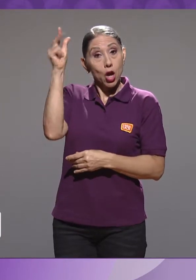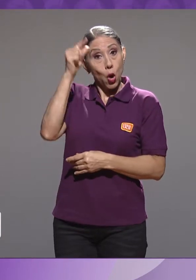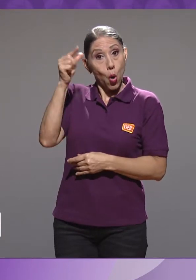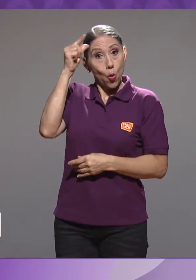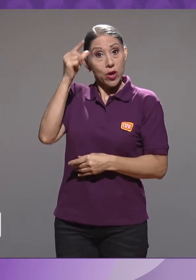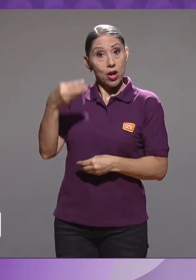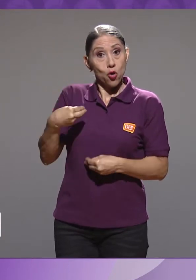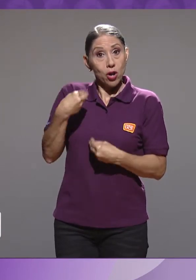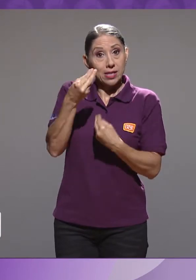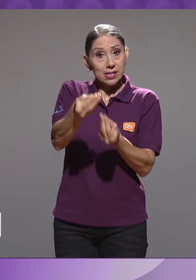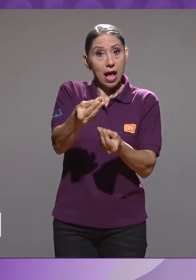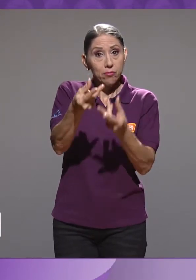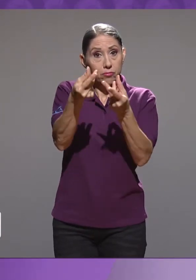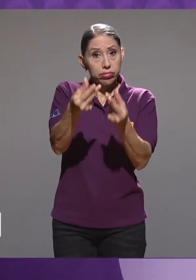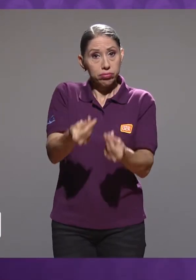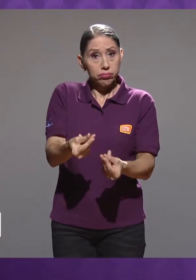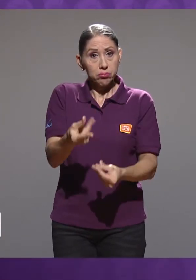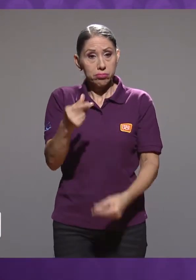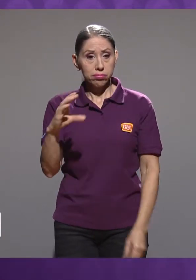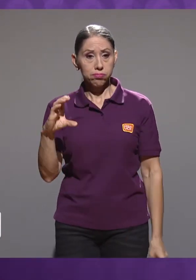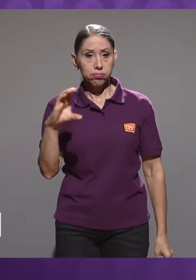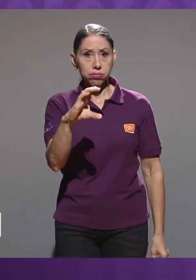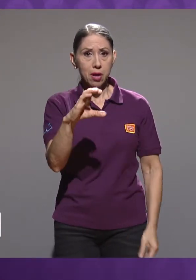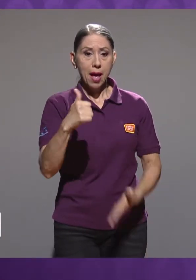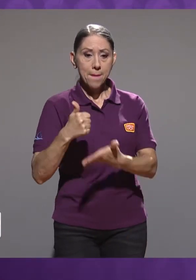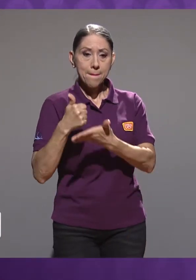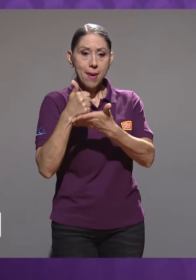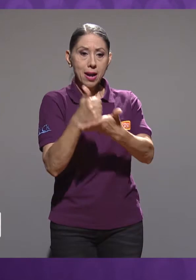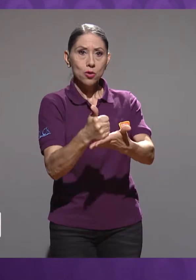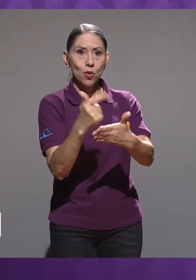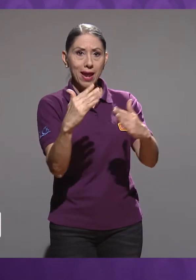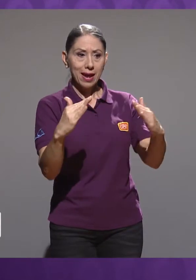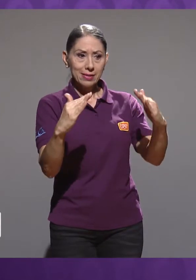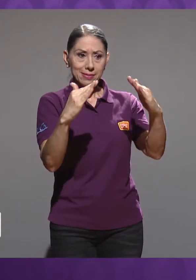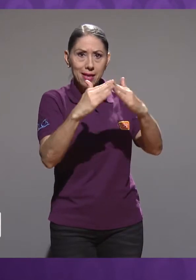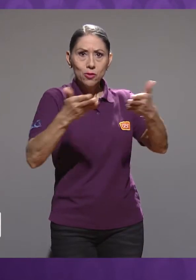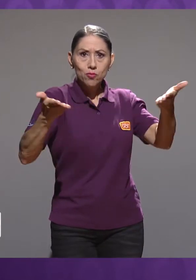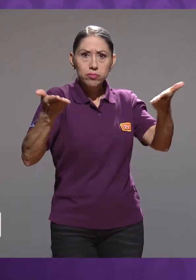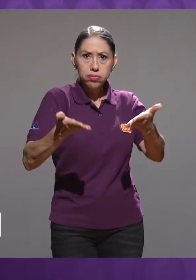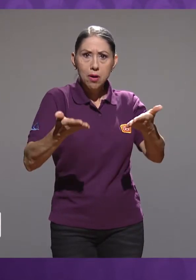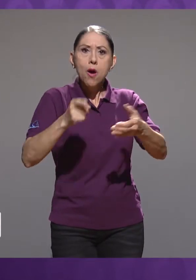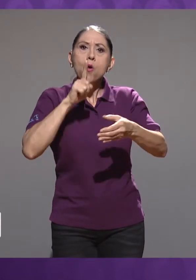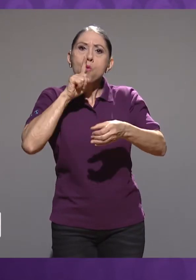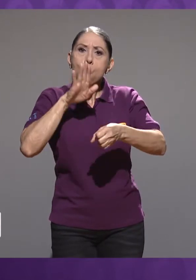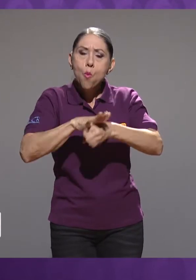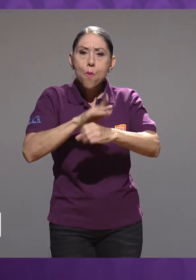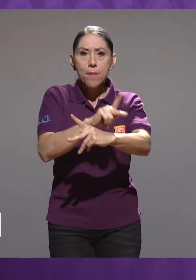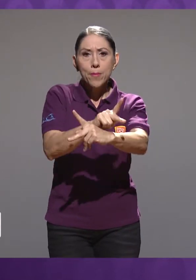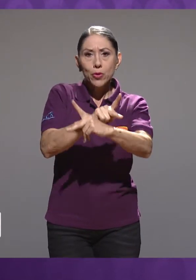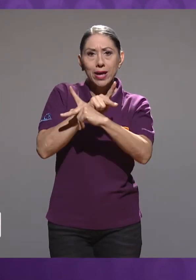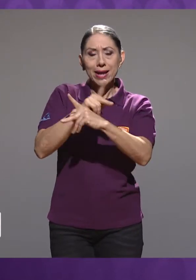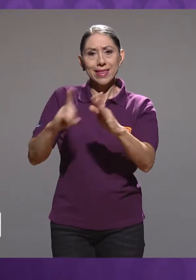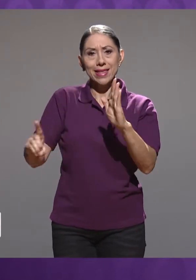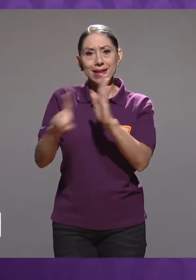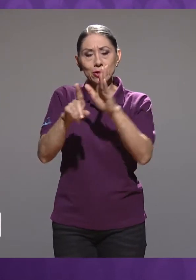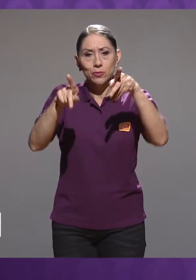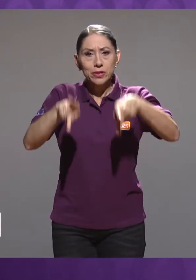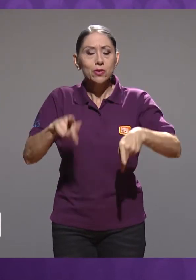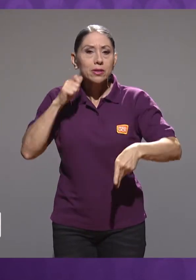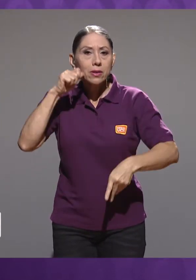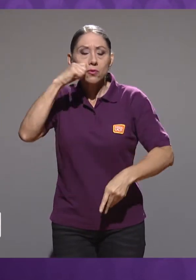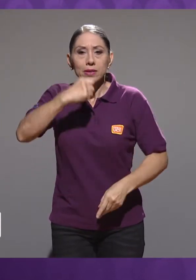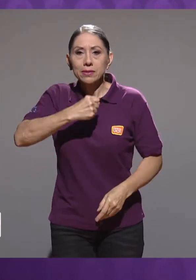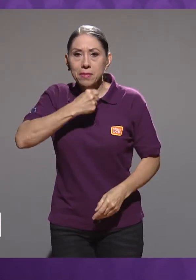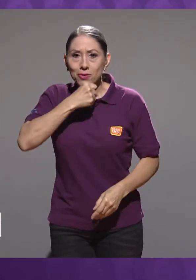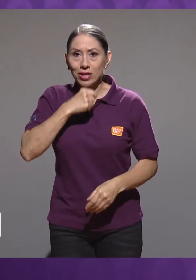gobierno para ayudar a este a hacer o a cumplir su función de proteger los derechos de las personas